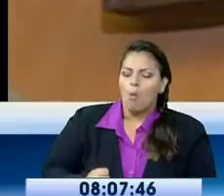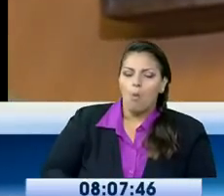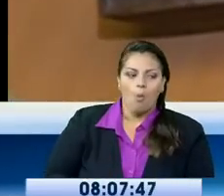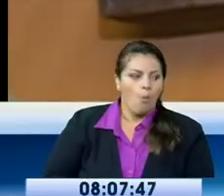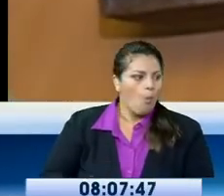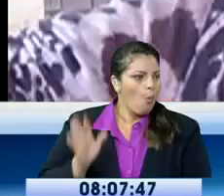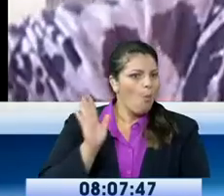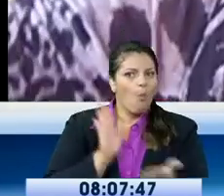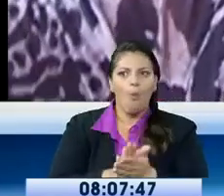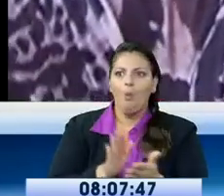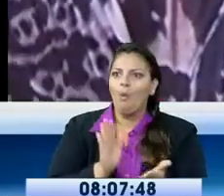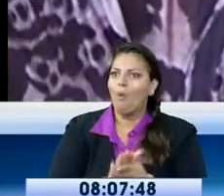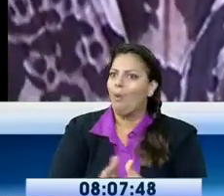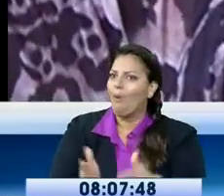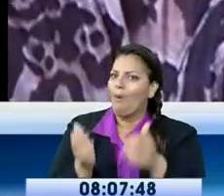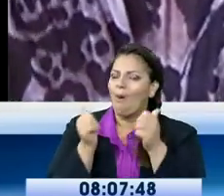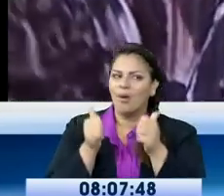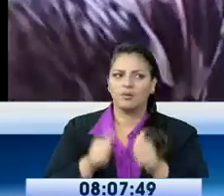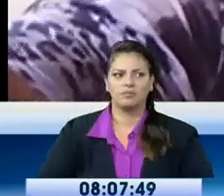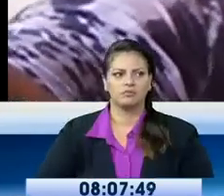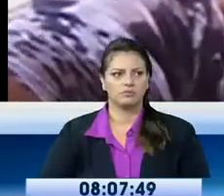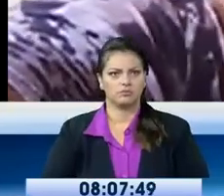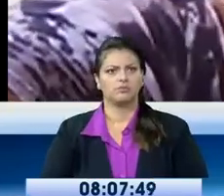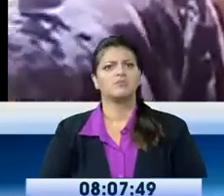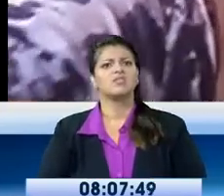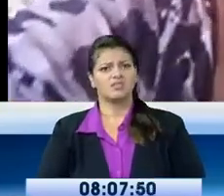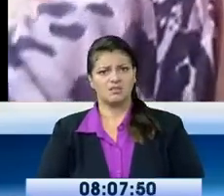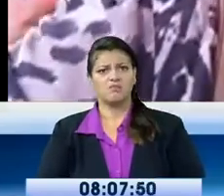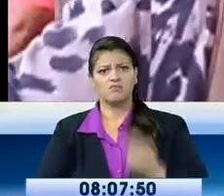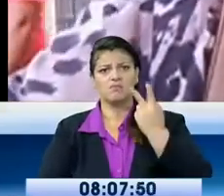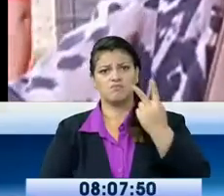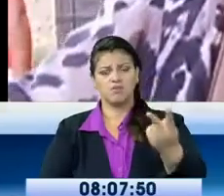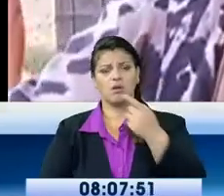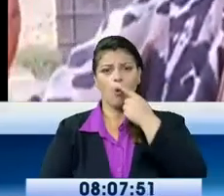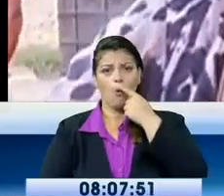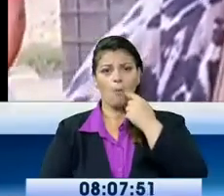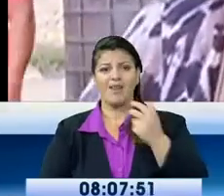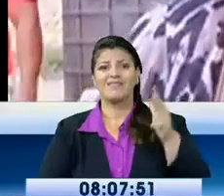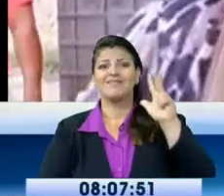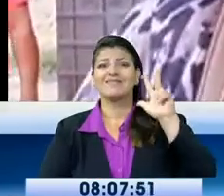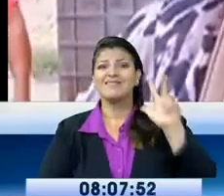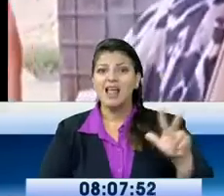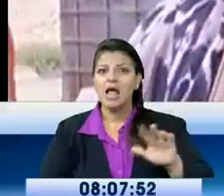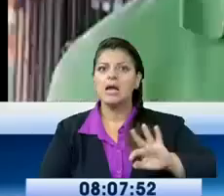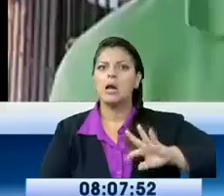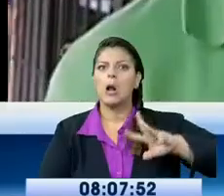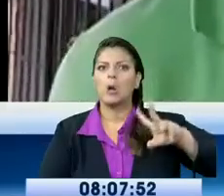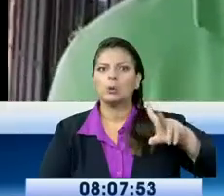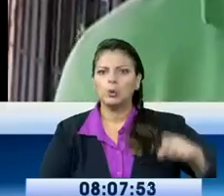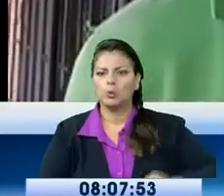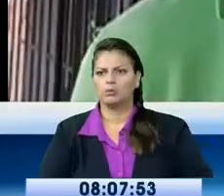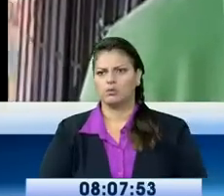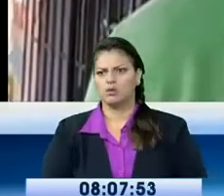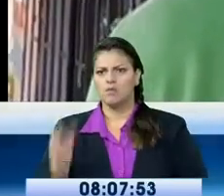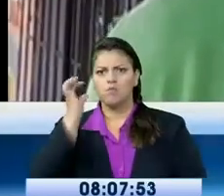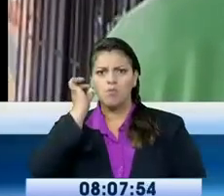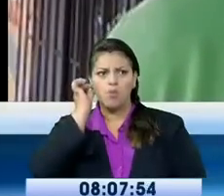ella, los tres se enfrentaron y vinieron a caer aquí. Y ahí es que vimos que la señora le golpeaba. Ella gritaba